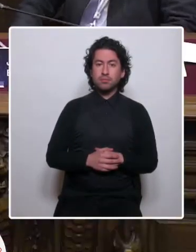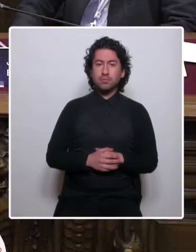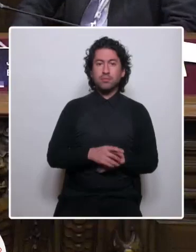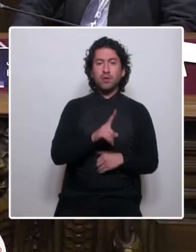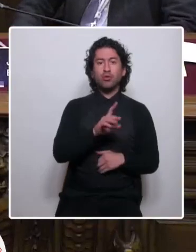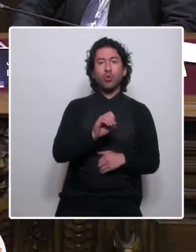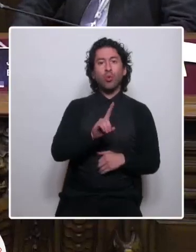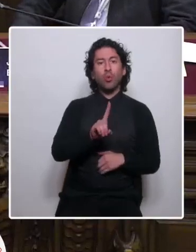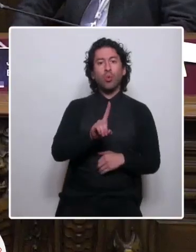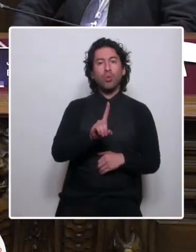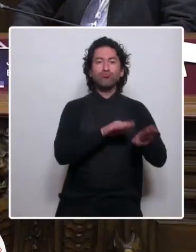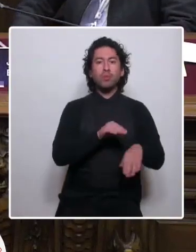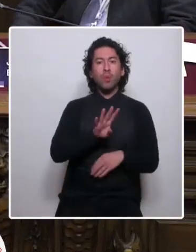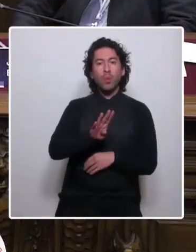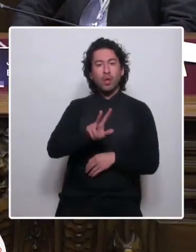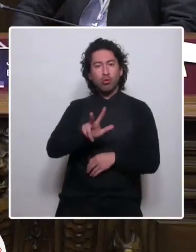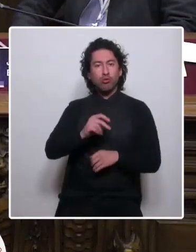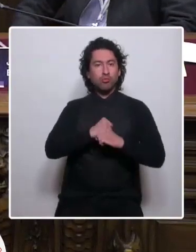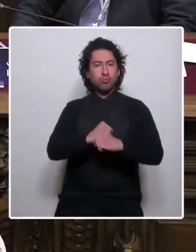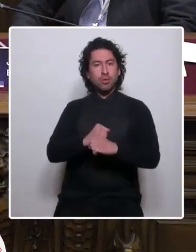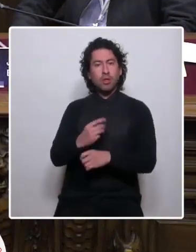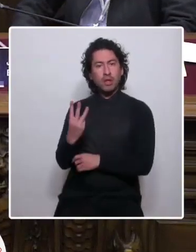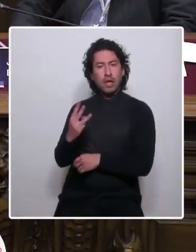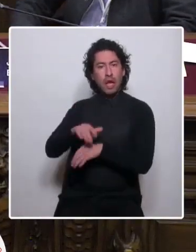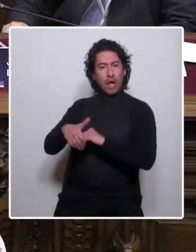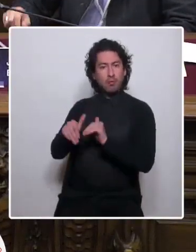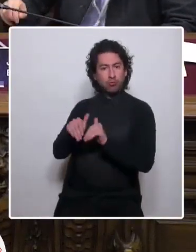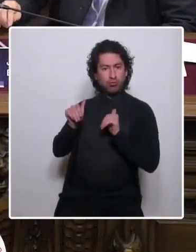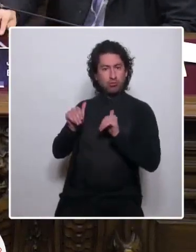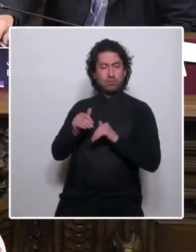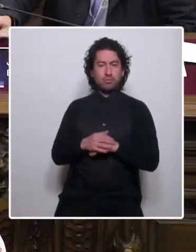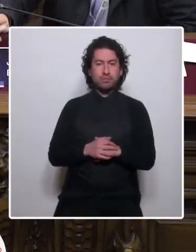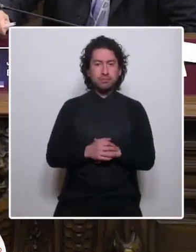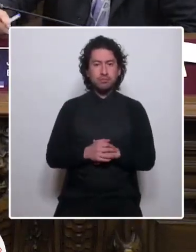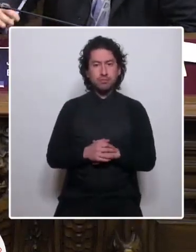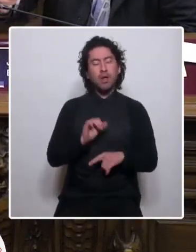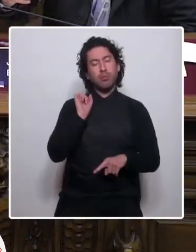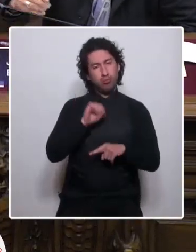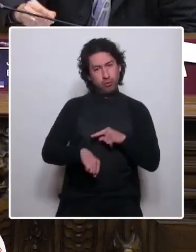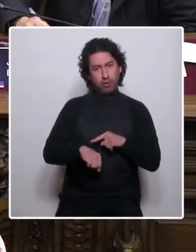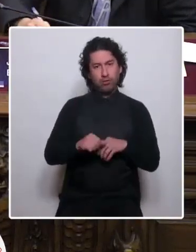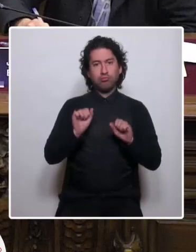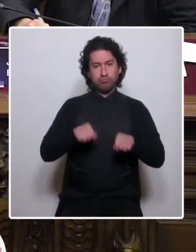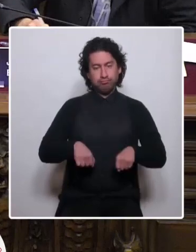101 votos a favor, 48 en contra y 3 abstenciones. Aprobado.